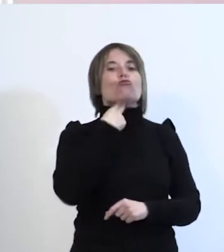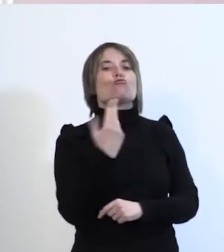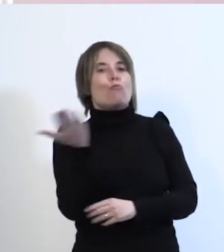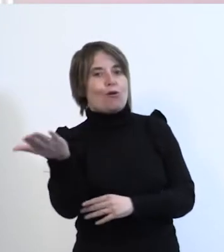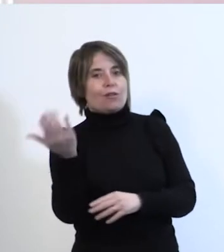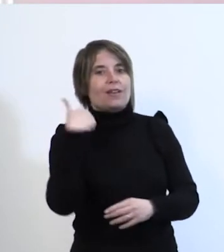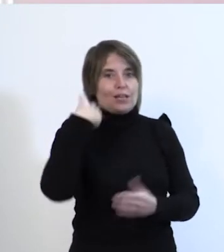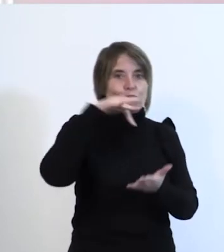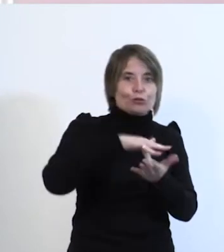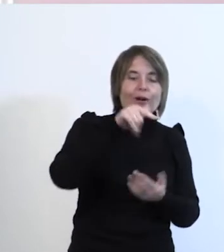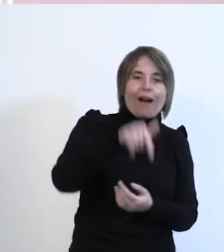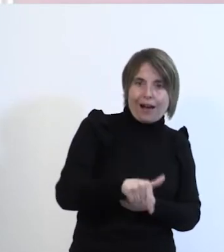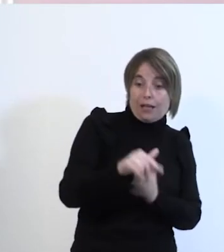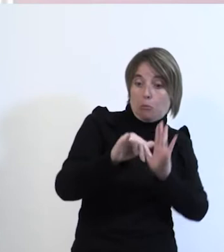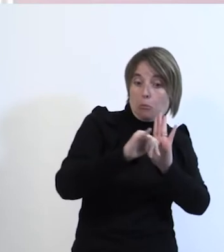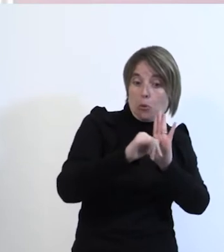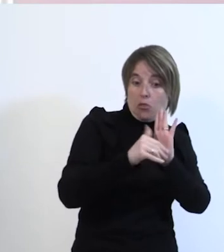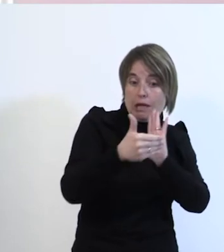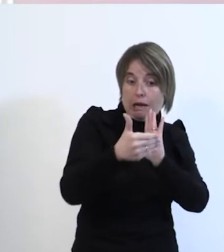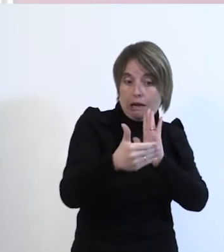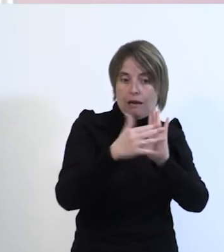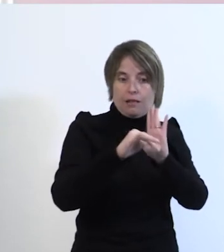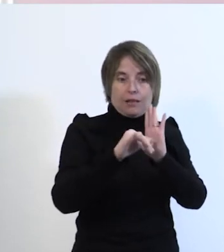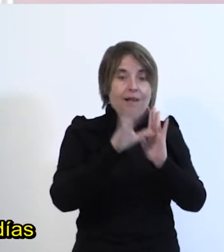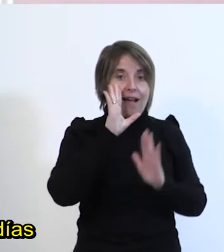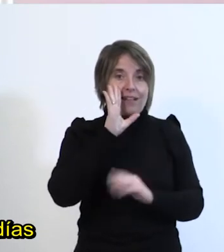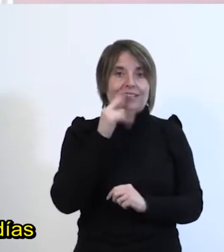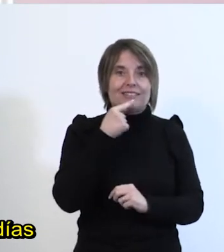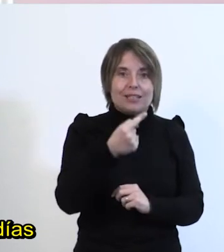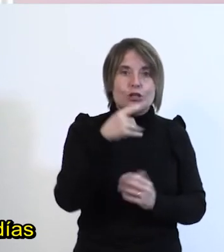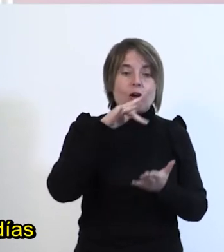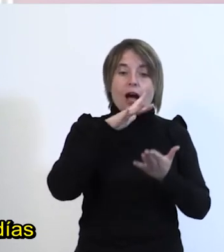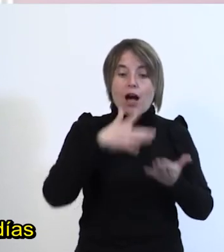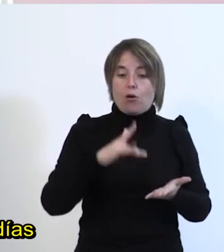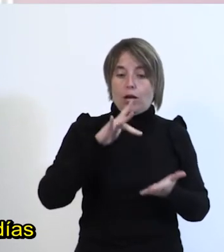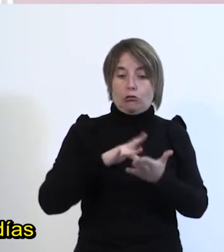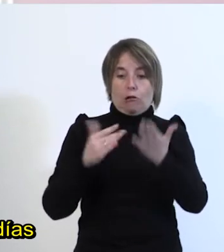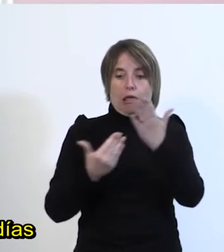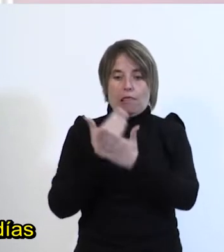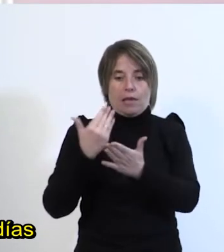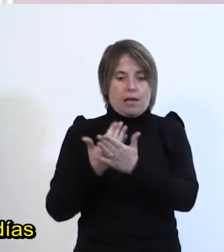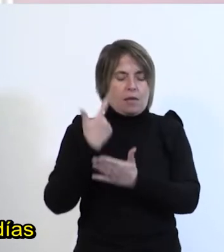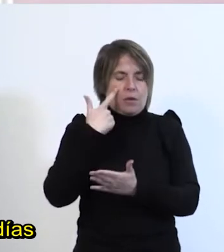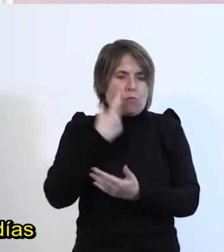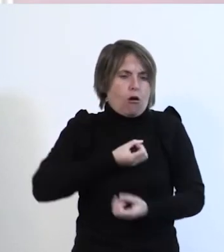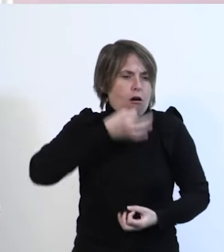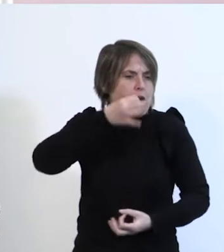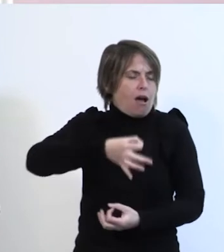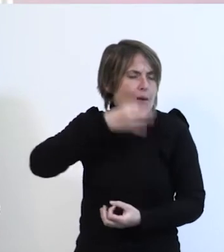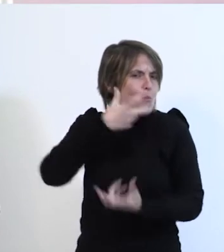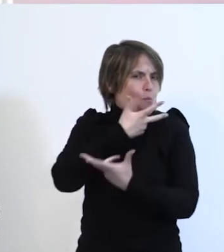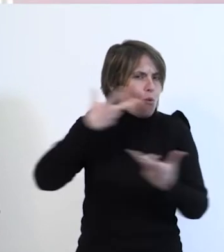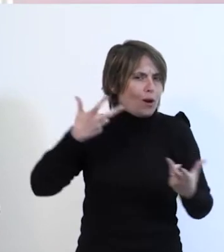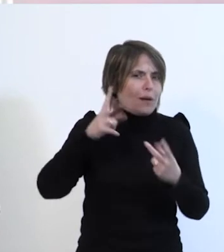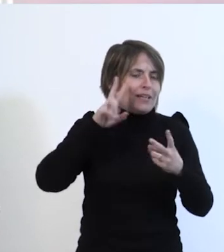Pero es que, ojo, porque eso estamos viviéndolo también aquí muy cerquita. Como te he dicho antes, estamos viviendo en nuestros últimos días unas declaraciones muy graves